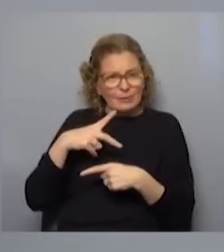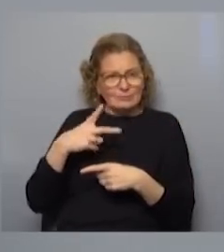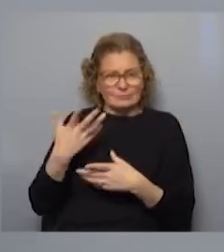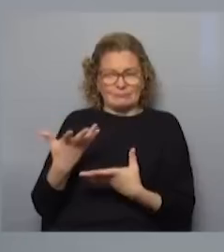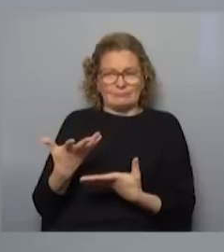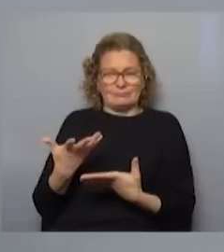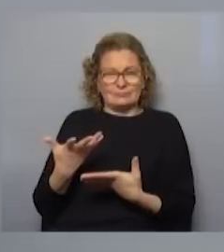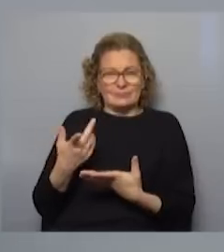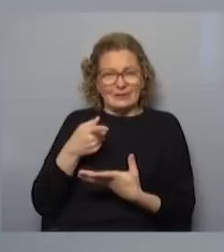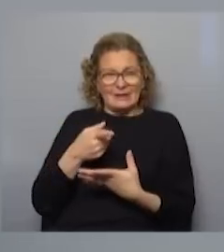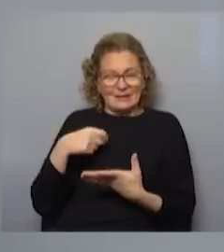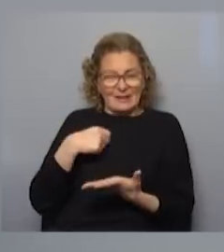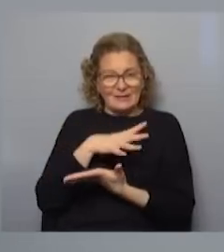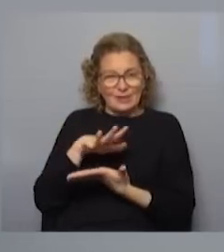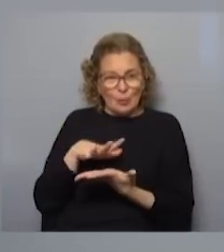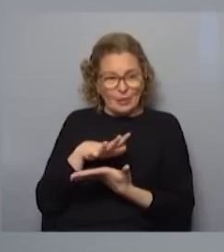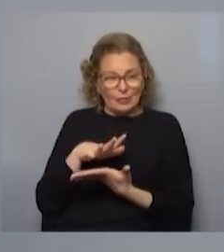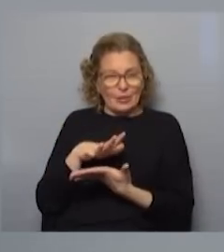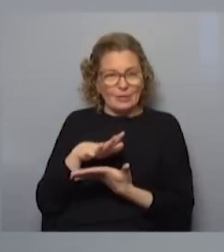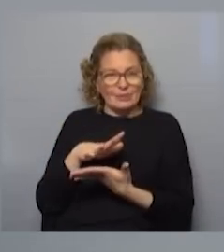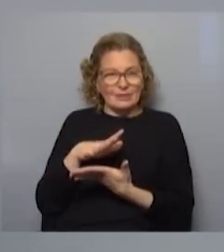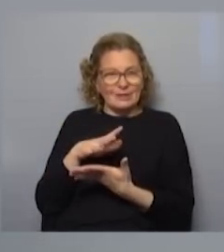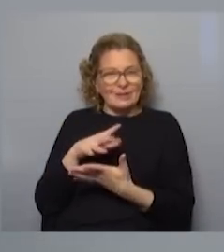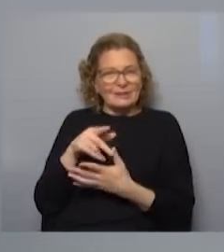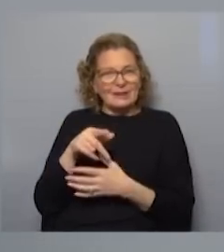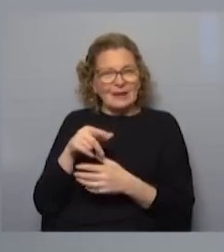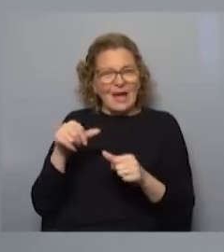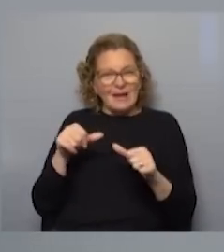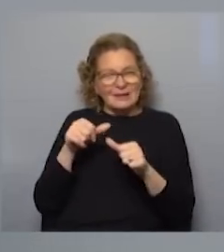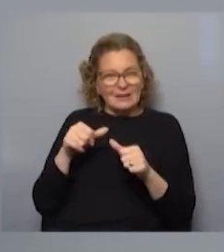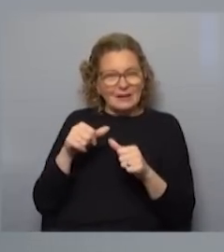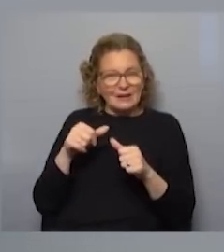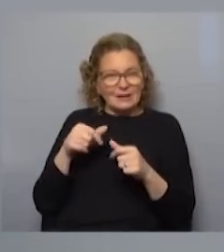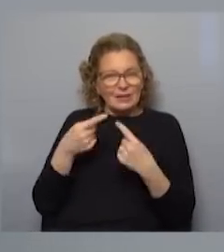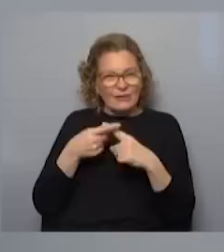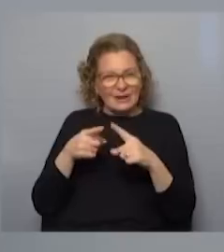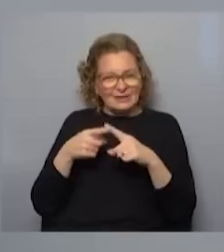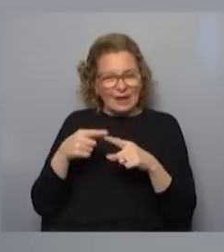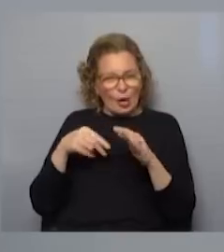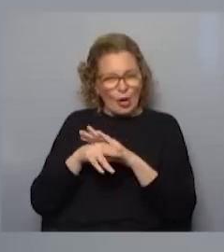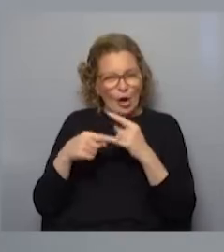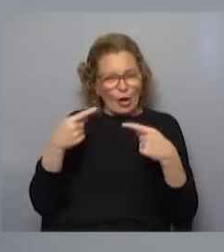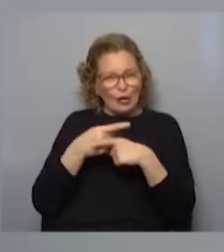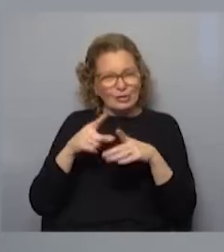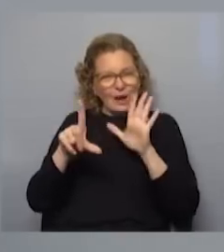este esa situación de generar actividades ilegales